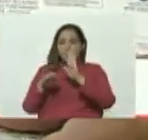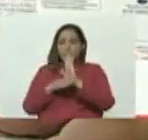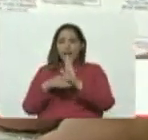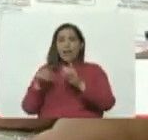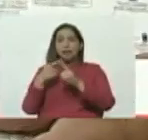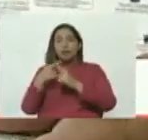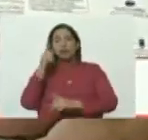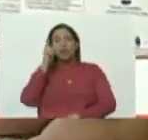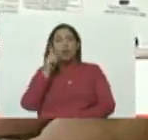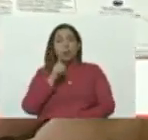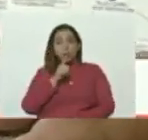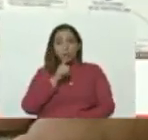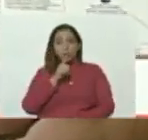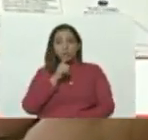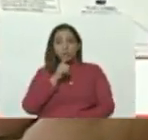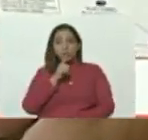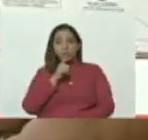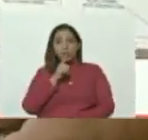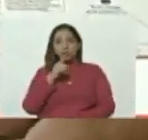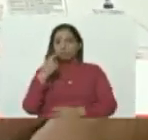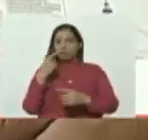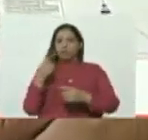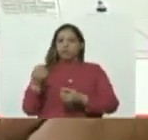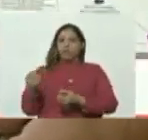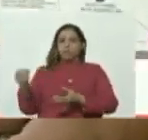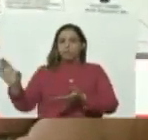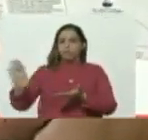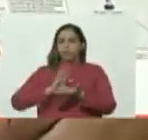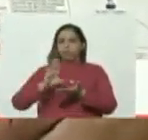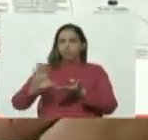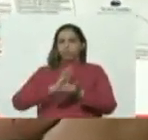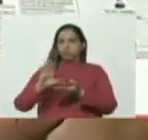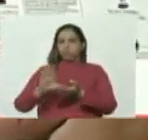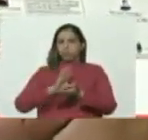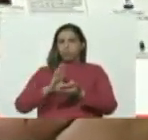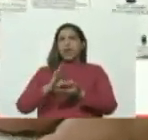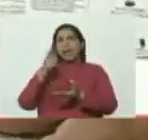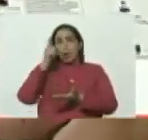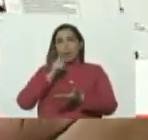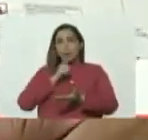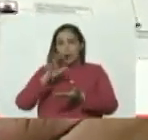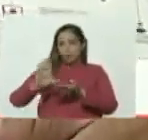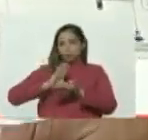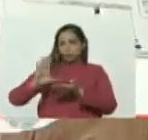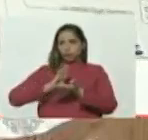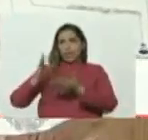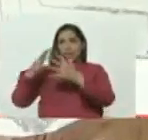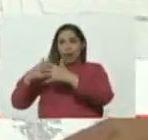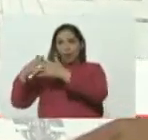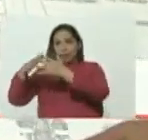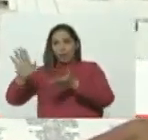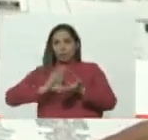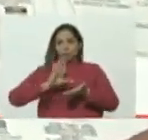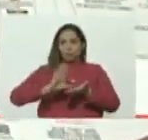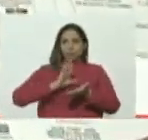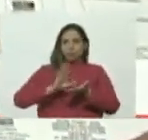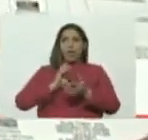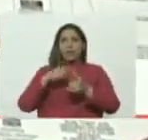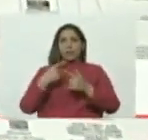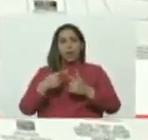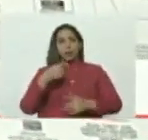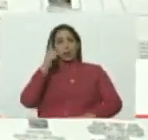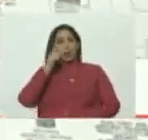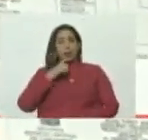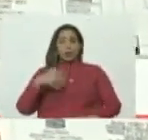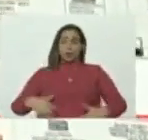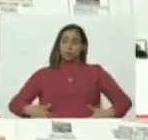Leopoldo López recibe ingentes cantidades de dinero de Estados Unidos, de Colombia, etcétera, y que uno de los asalariados de Leopoldo López